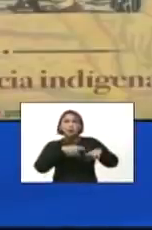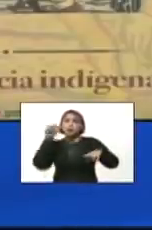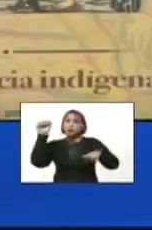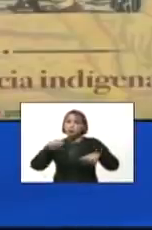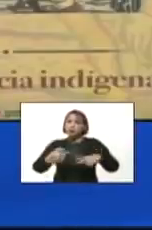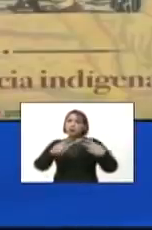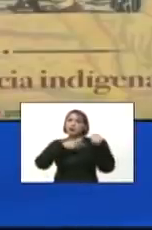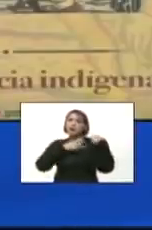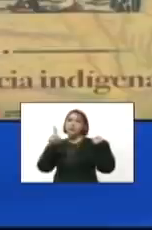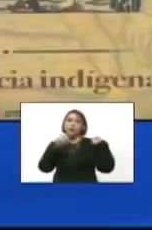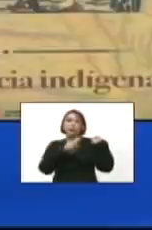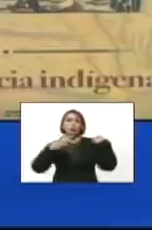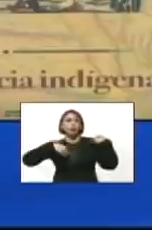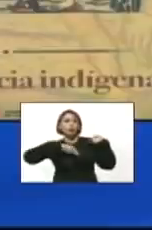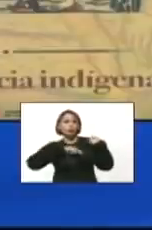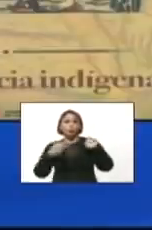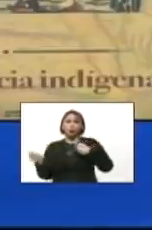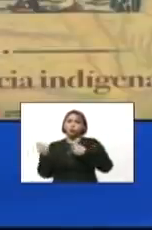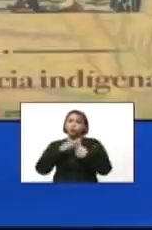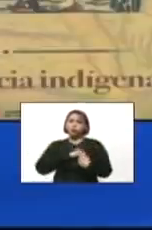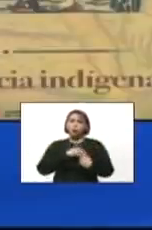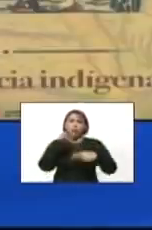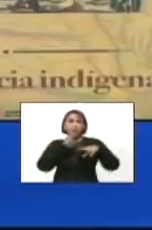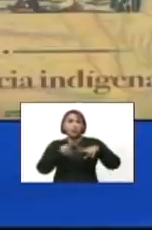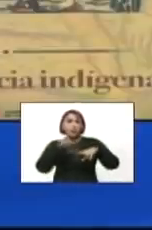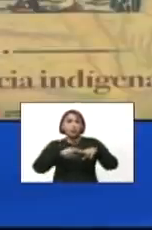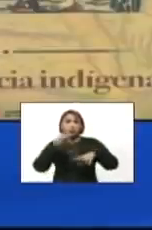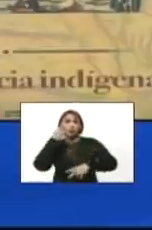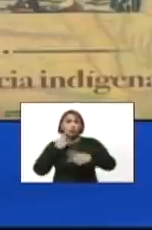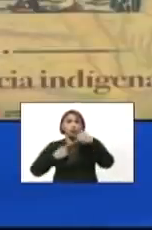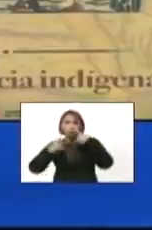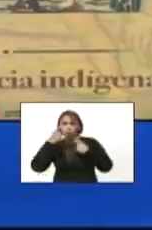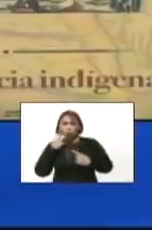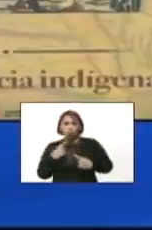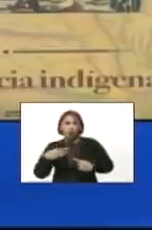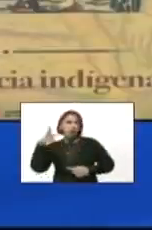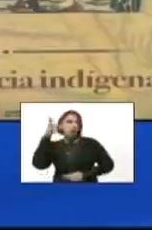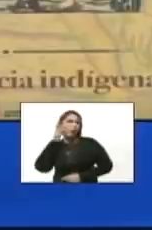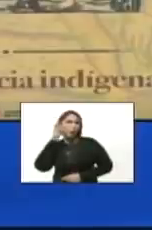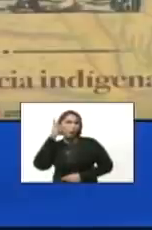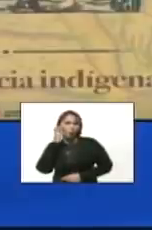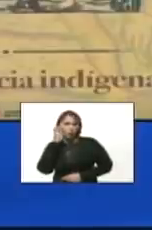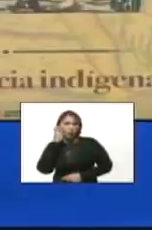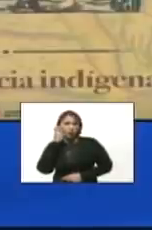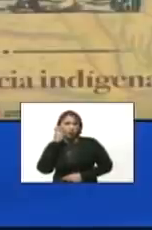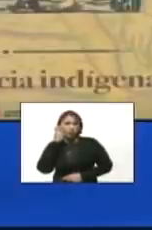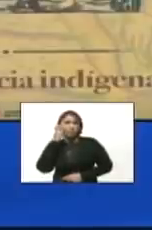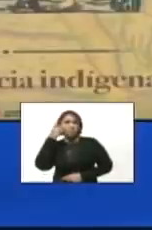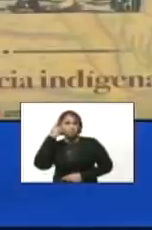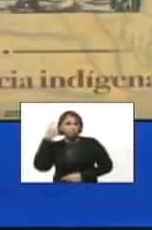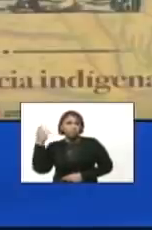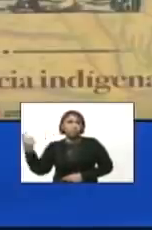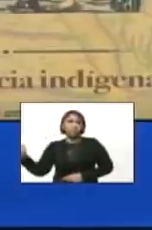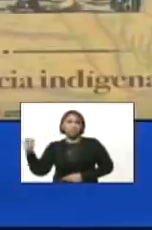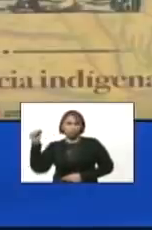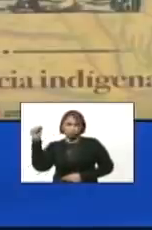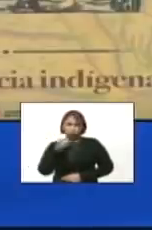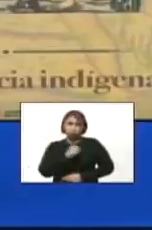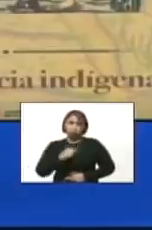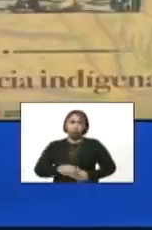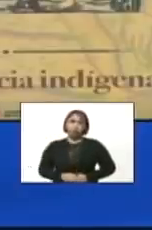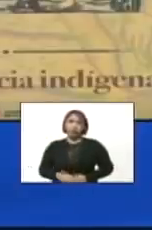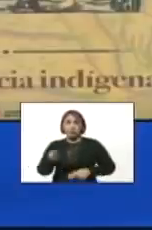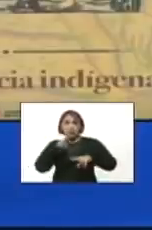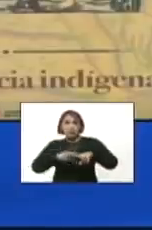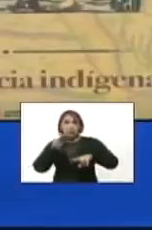piache, no hemos sido vencidos. Si un niño llora, lo oyen, no sueño. Sí, si